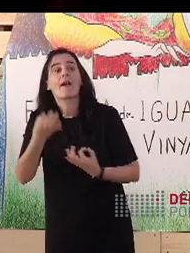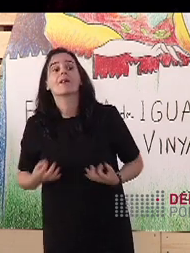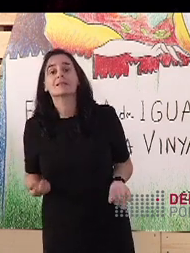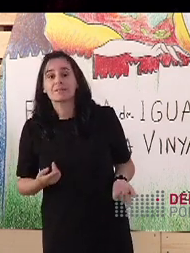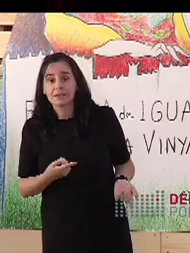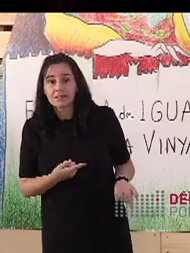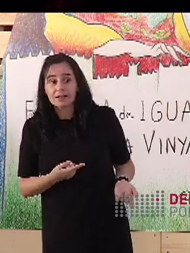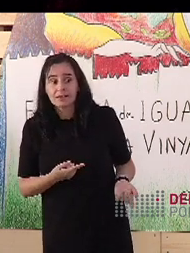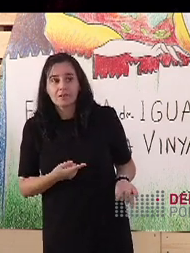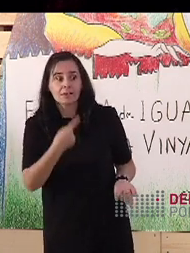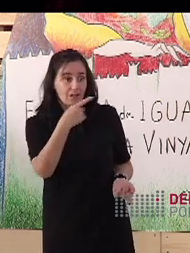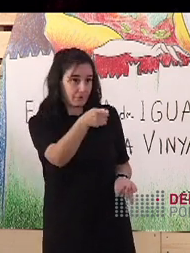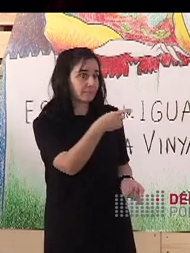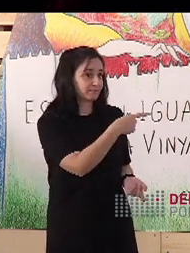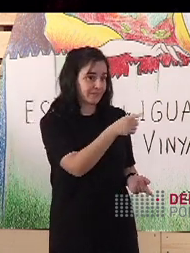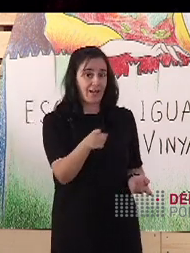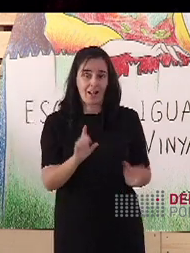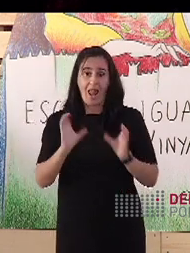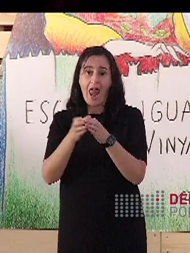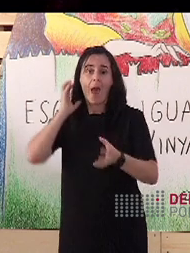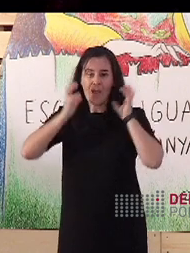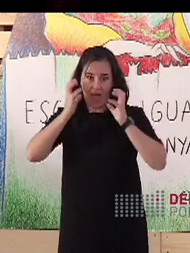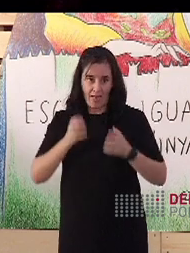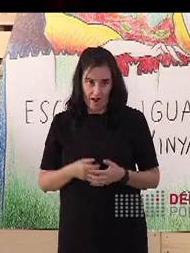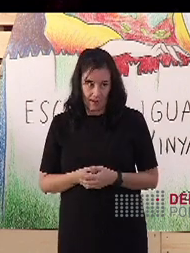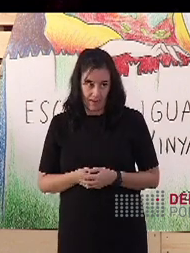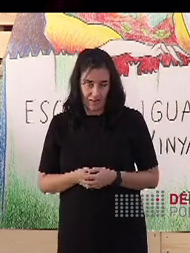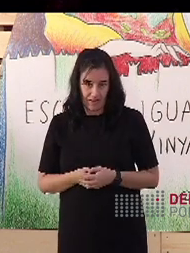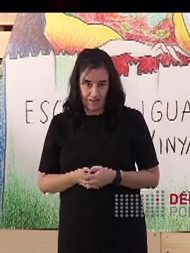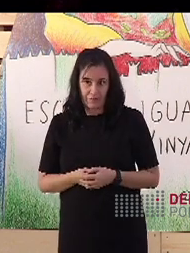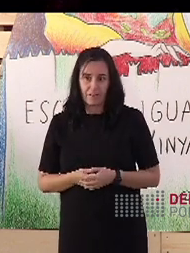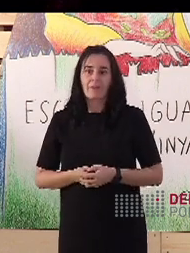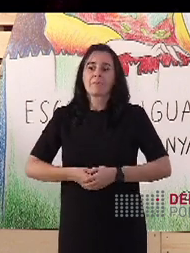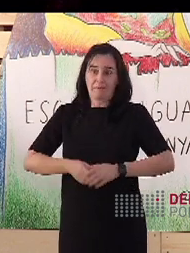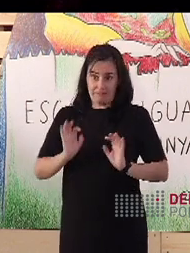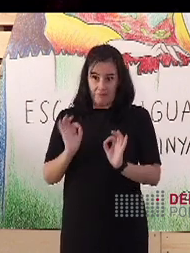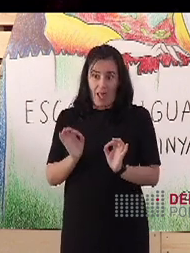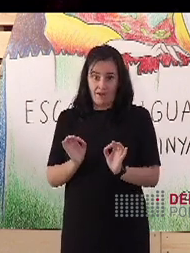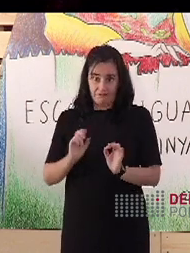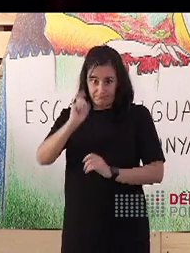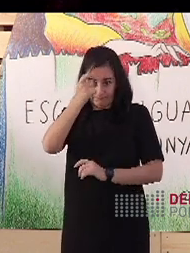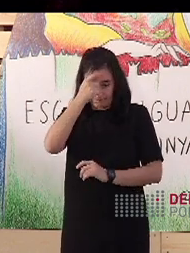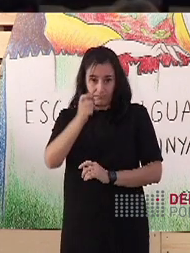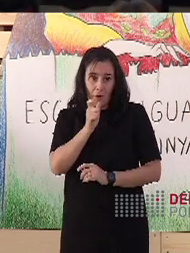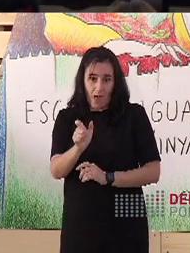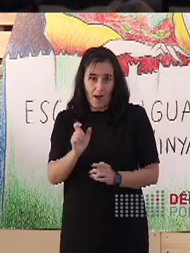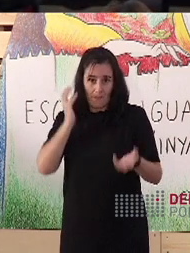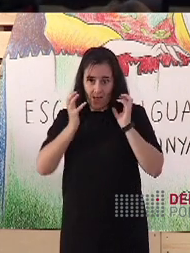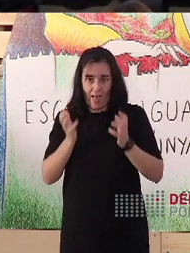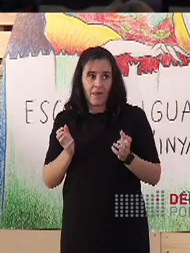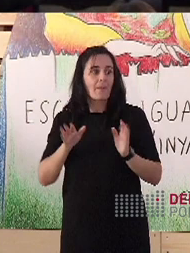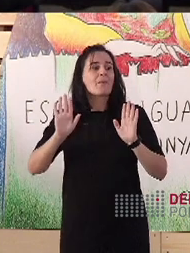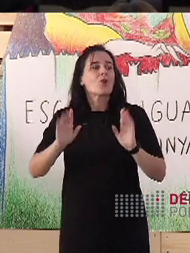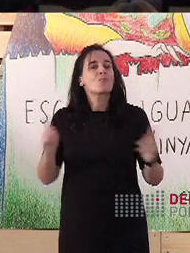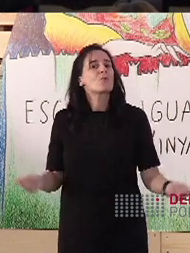A ver, ¿te despiertas? La manada. Pero la publicidad, en este caso, nos enseña esa cara, ¿no?